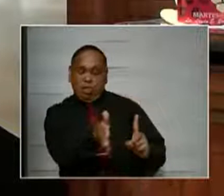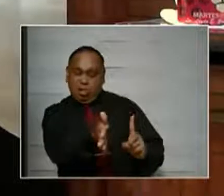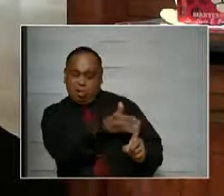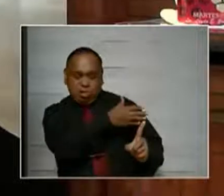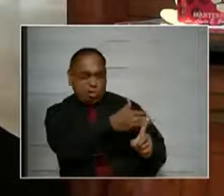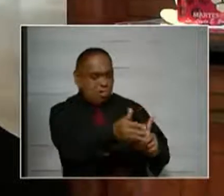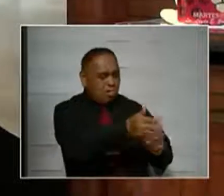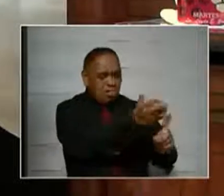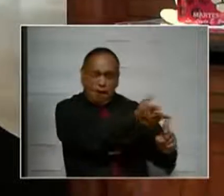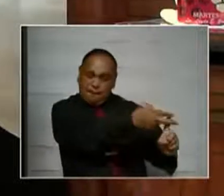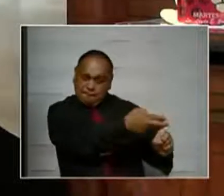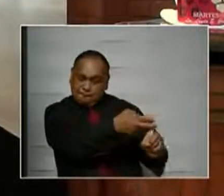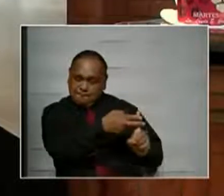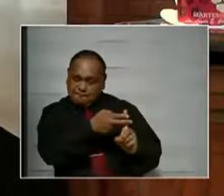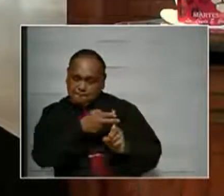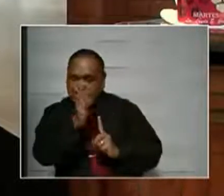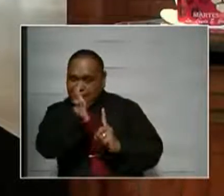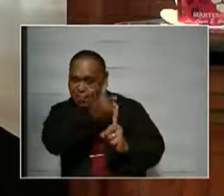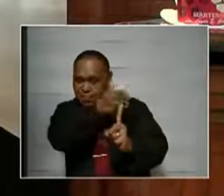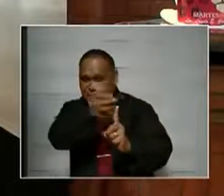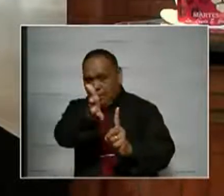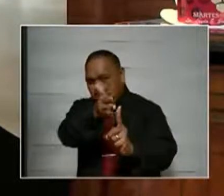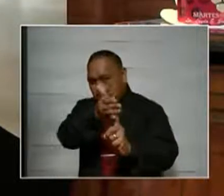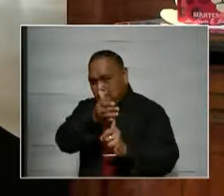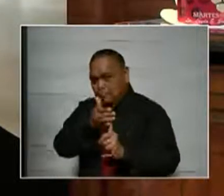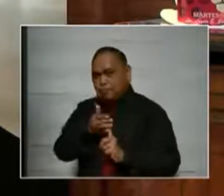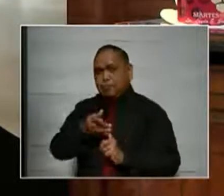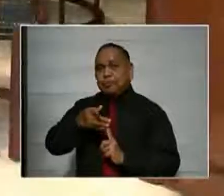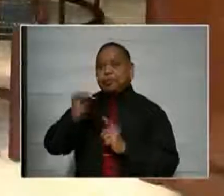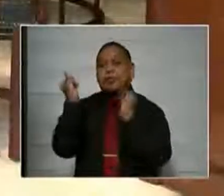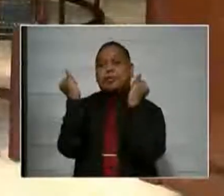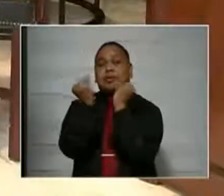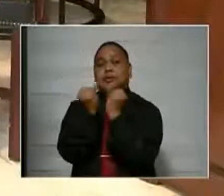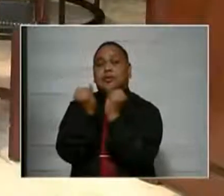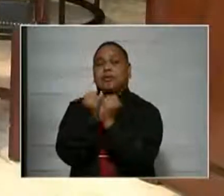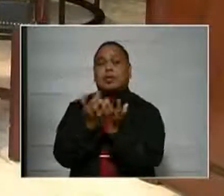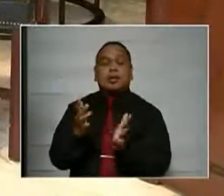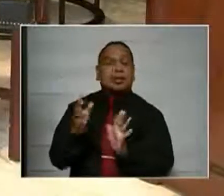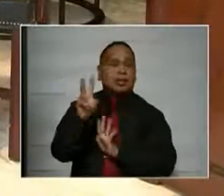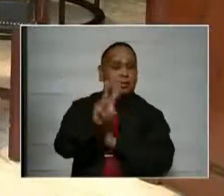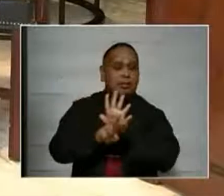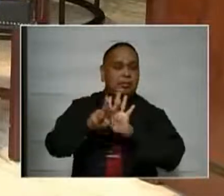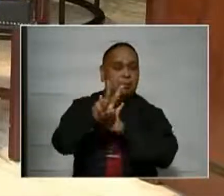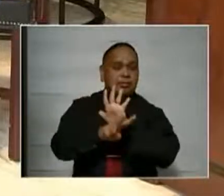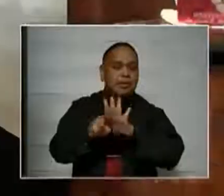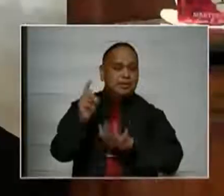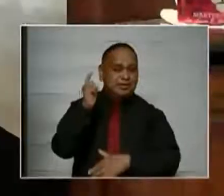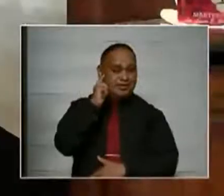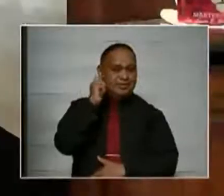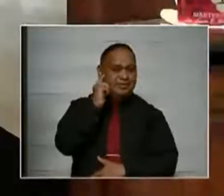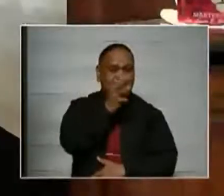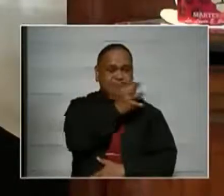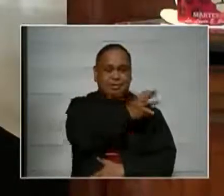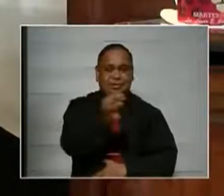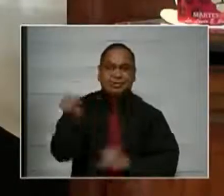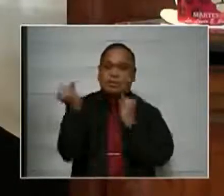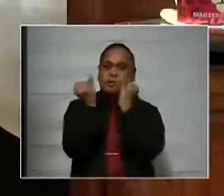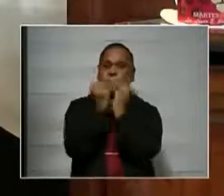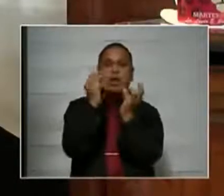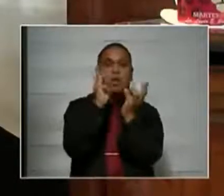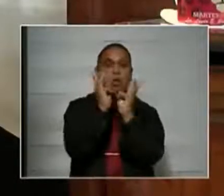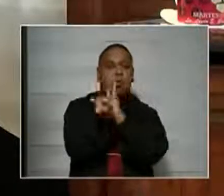los que hemos pasado los audios y los WhatsApp todos todos